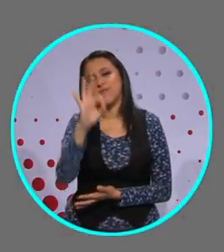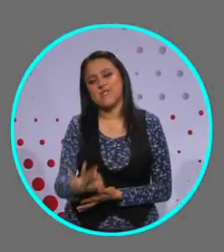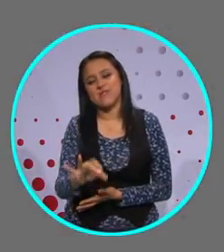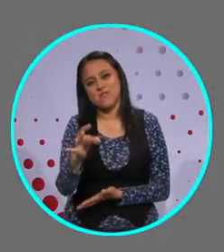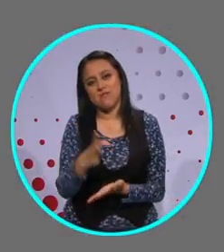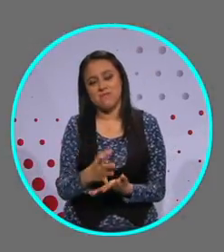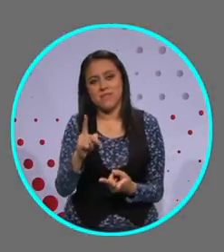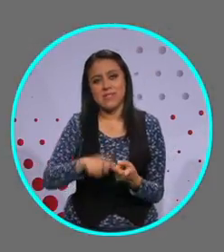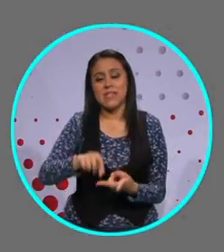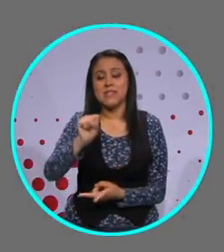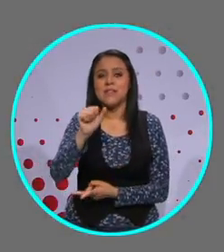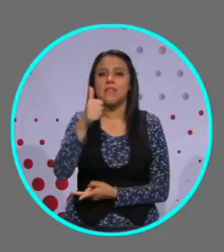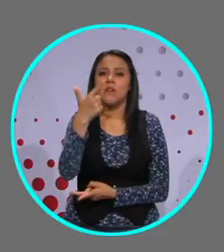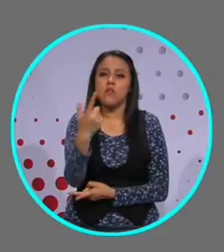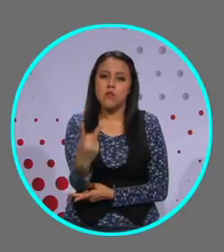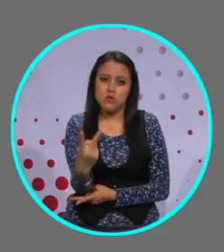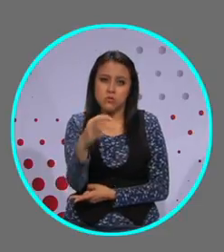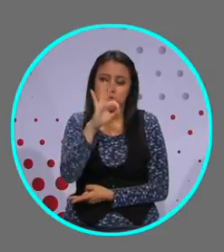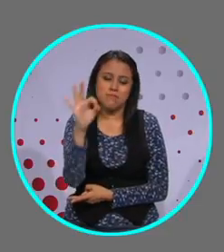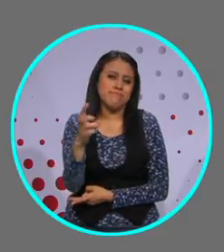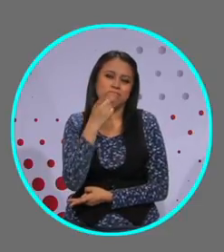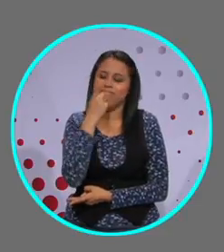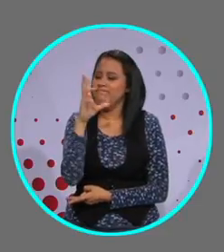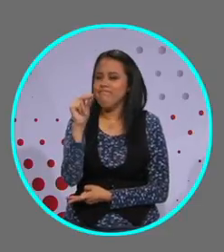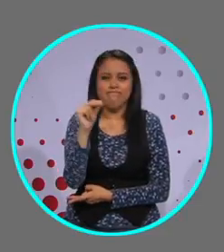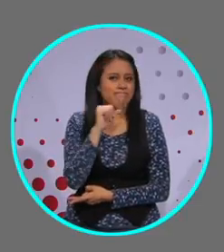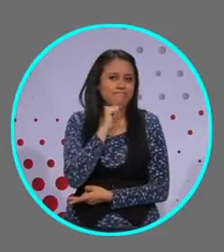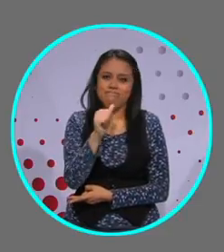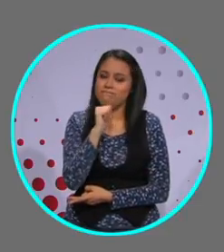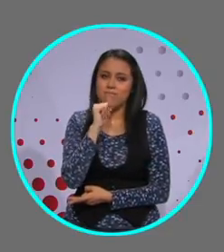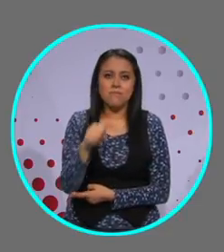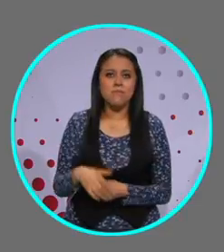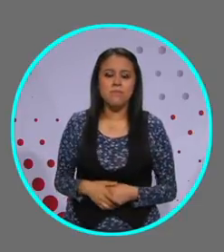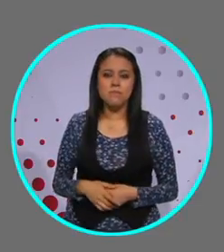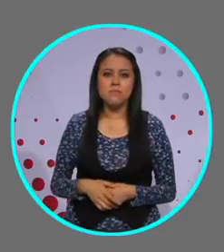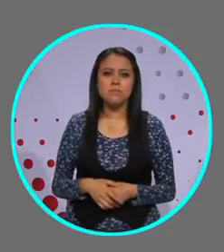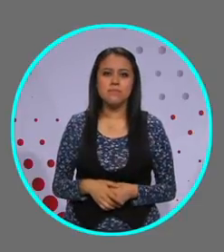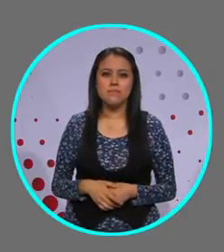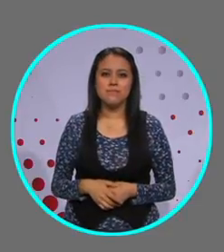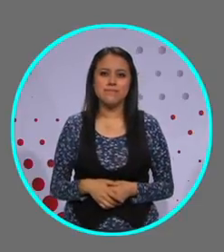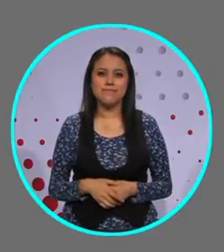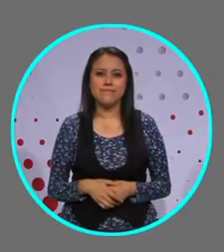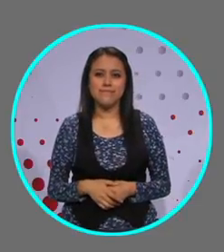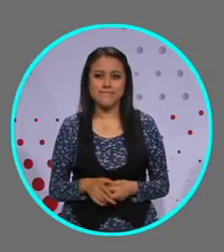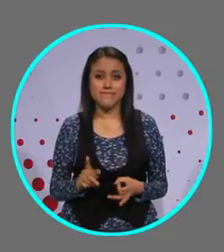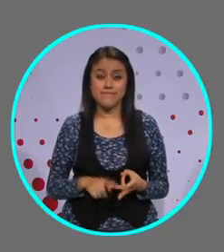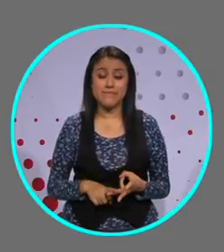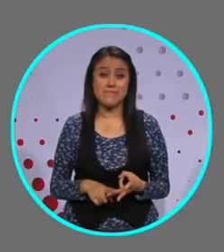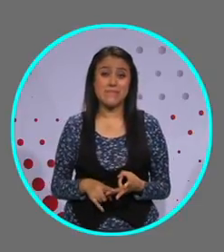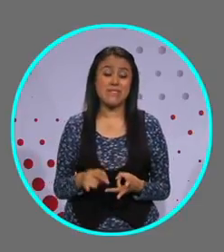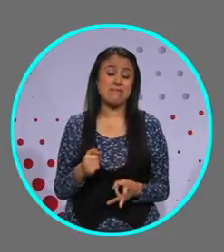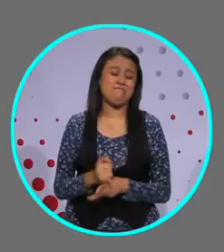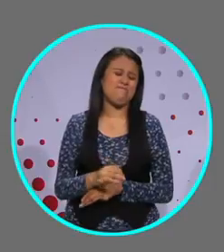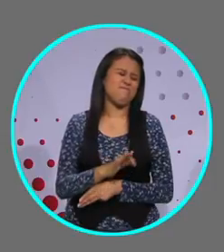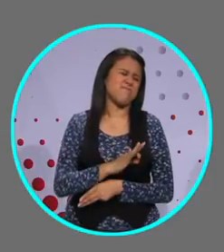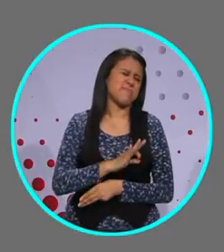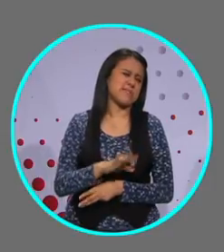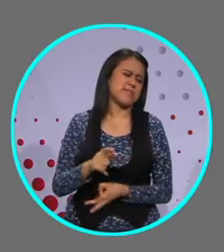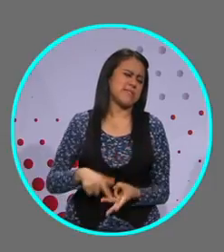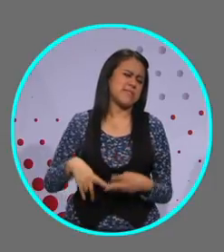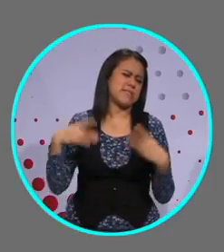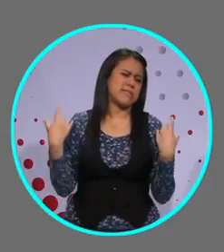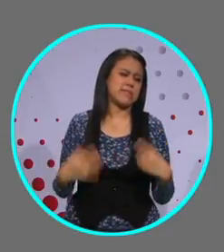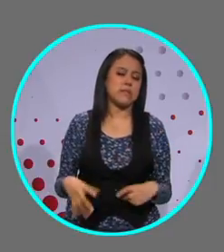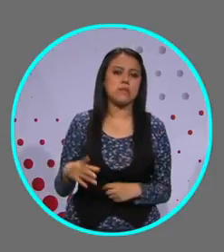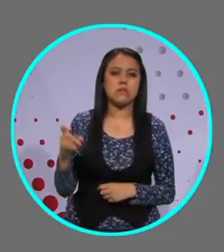62 por ciento no percibe optimismo en los meses atrás impotencia que es es una de las cosas que no salen